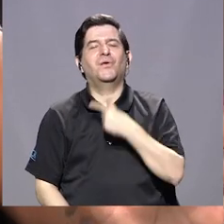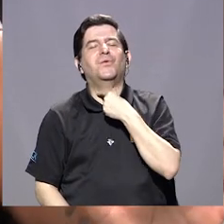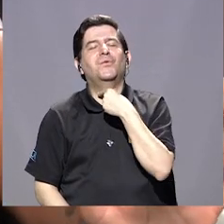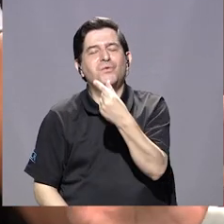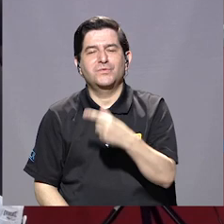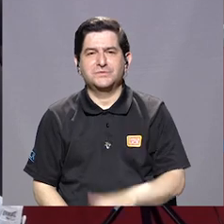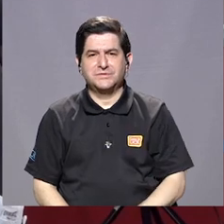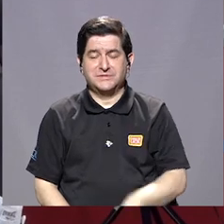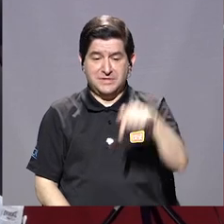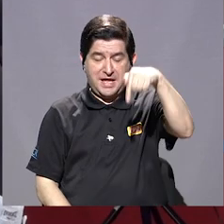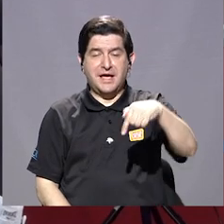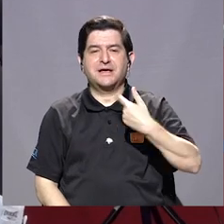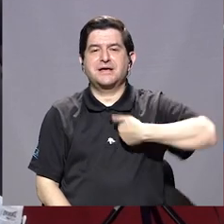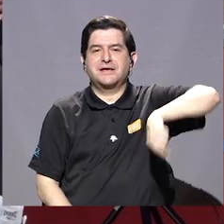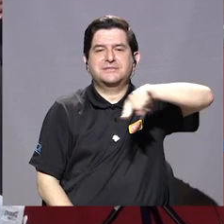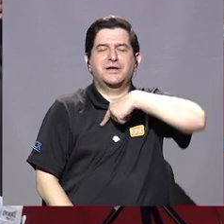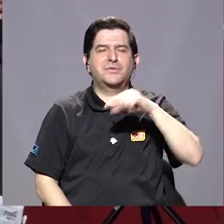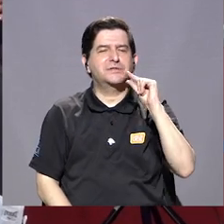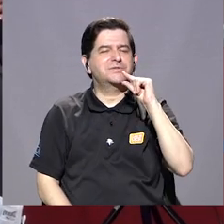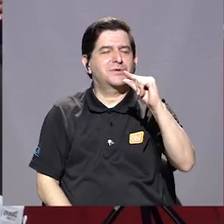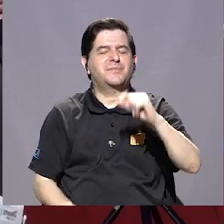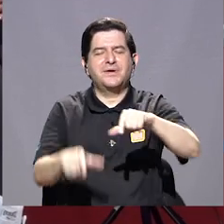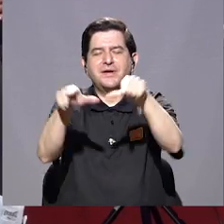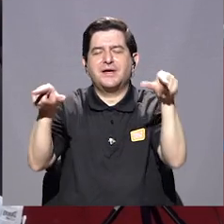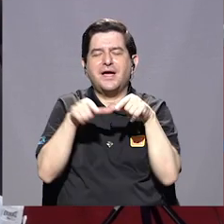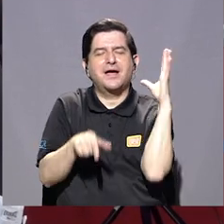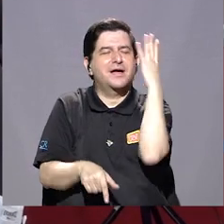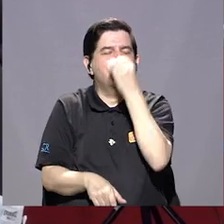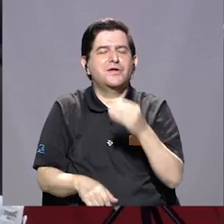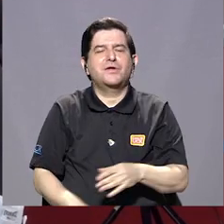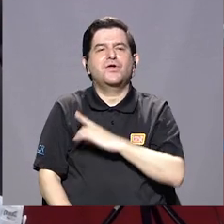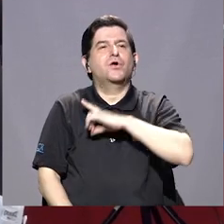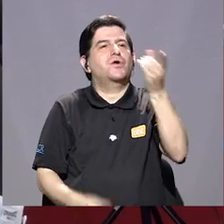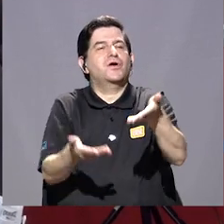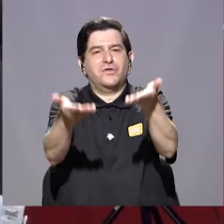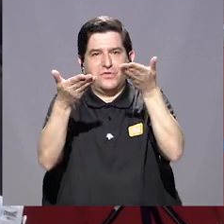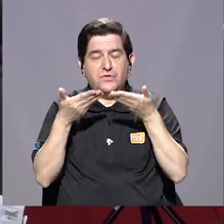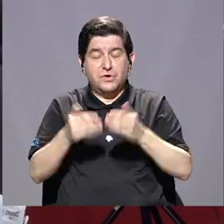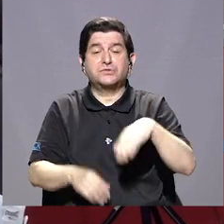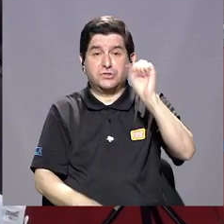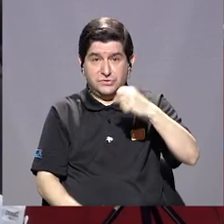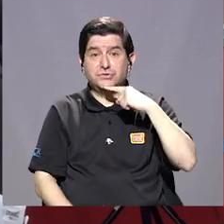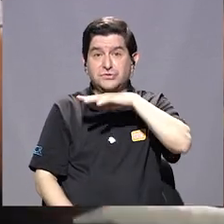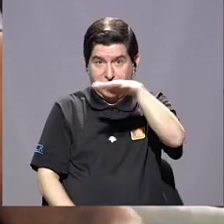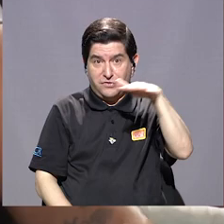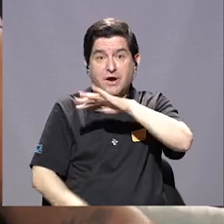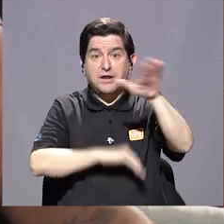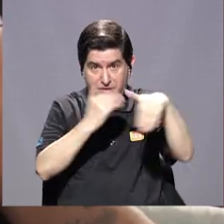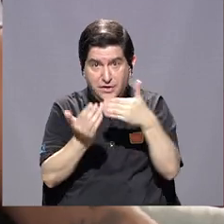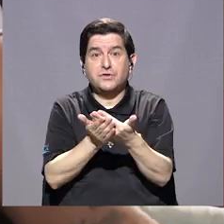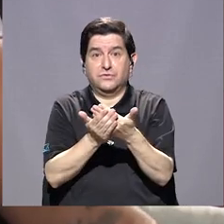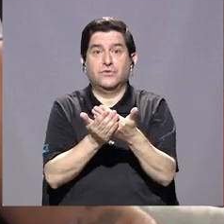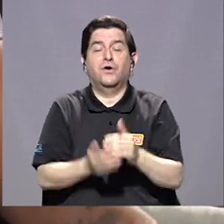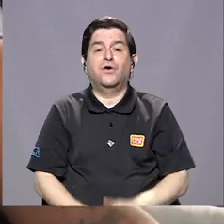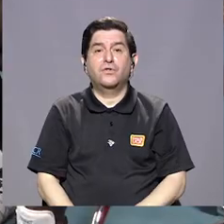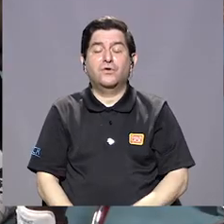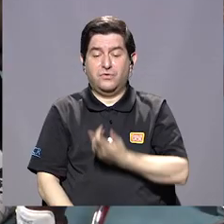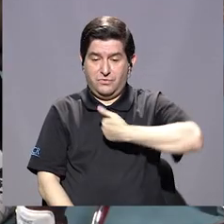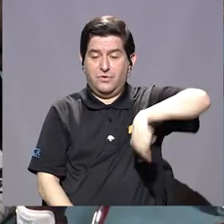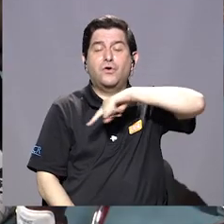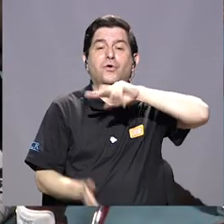no, este es nuestro pequeño paraíso que Dios nos ha dado y si es nuestra realidad, si es de todo, es todo, absolutamente todo lo que